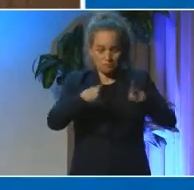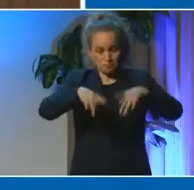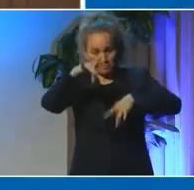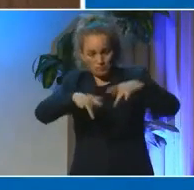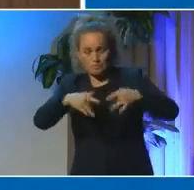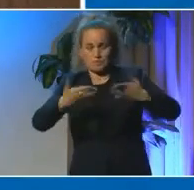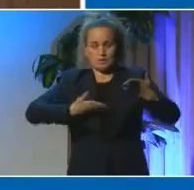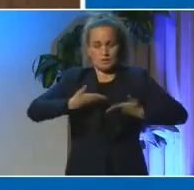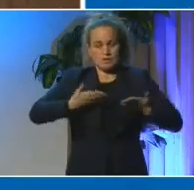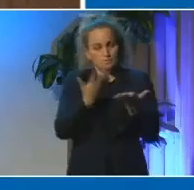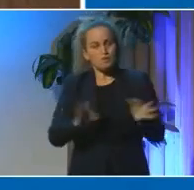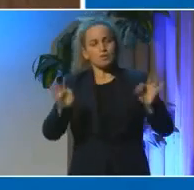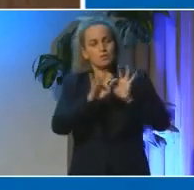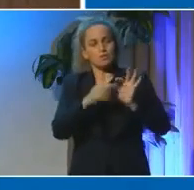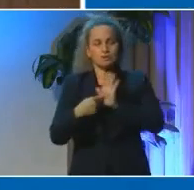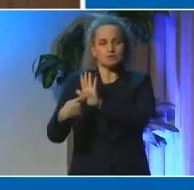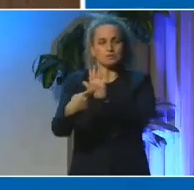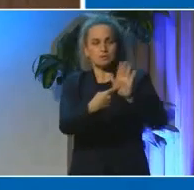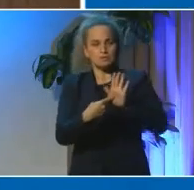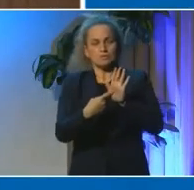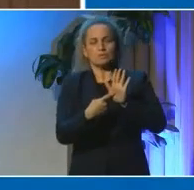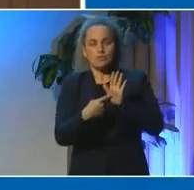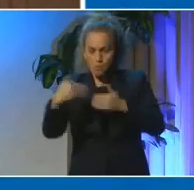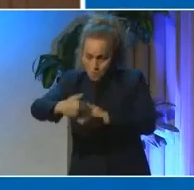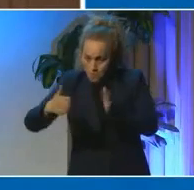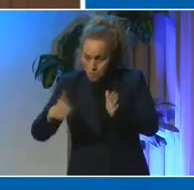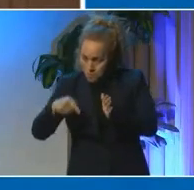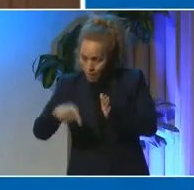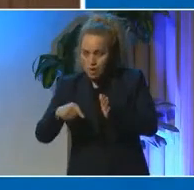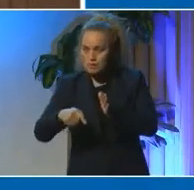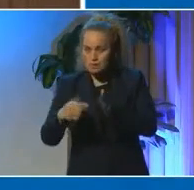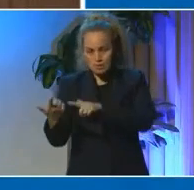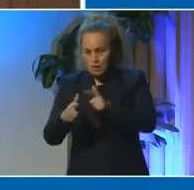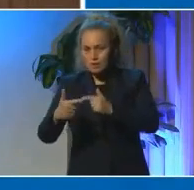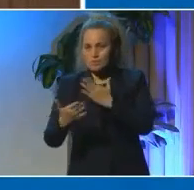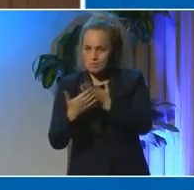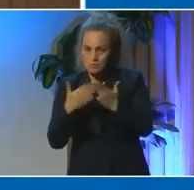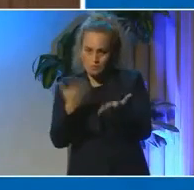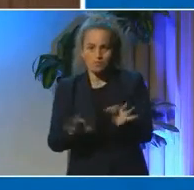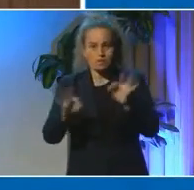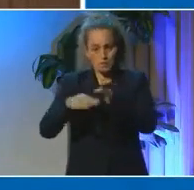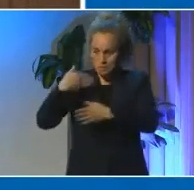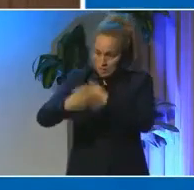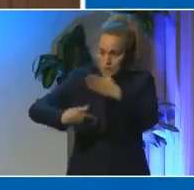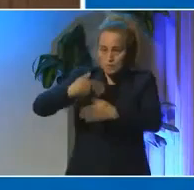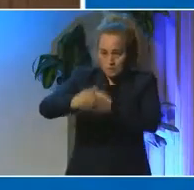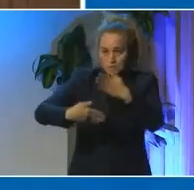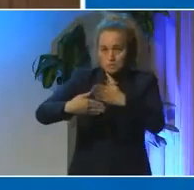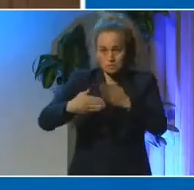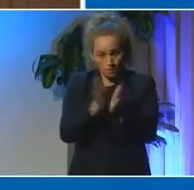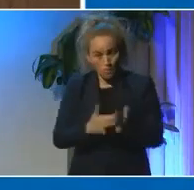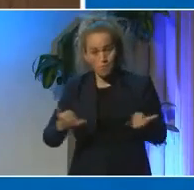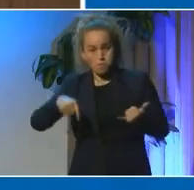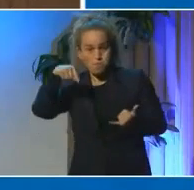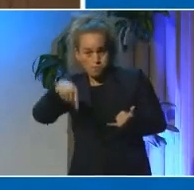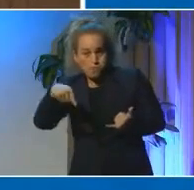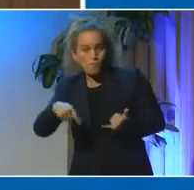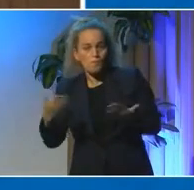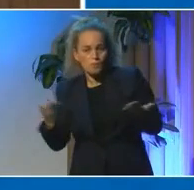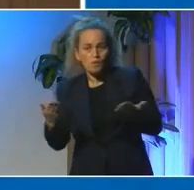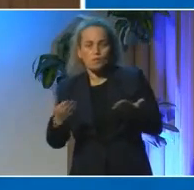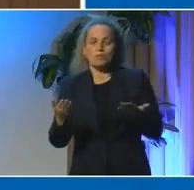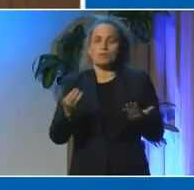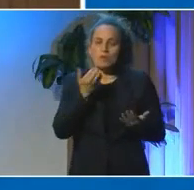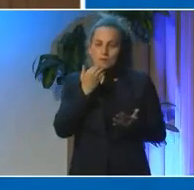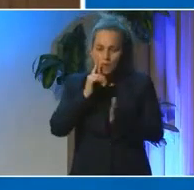tiendas tenemos un un un contenedor listo y habilitado para hacer el proceso real de cómo se tiene que hacer la